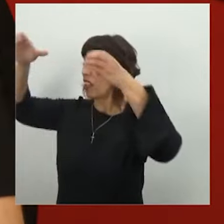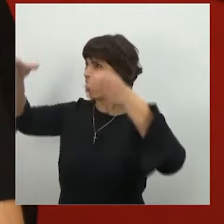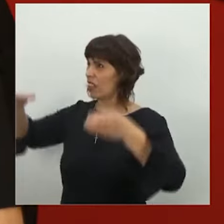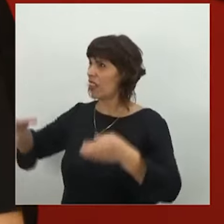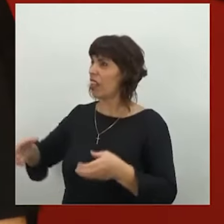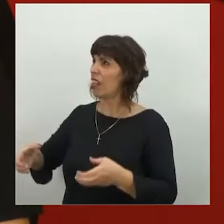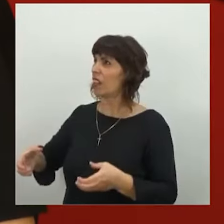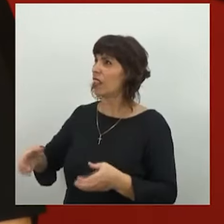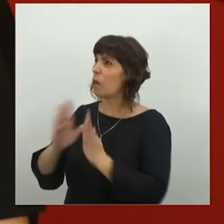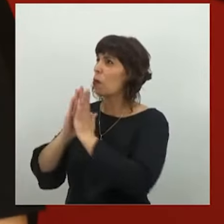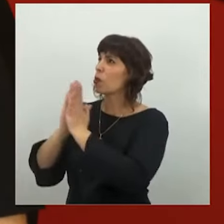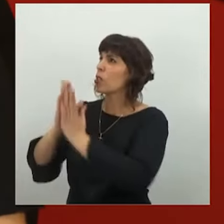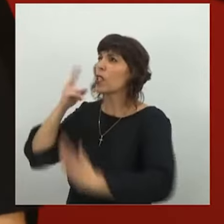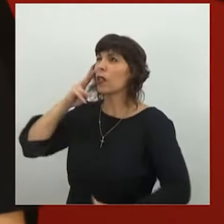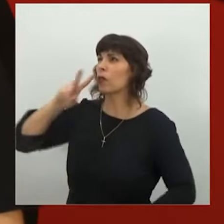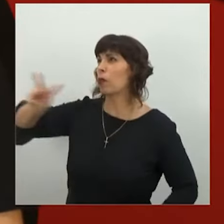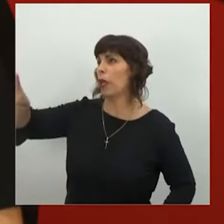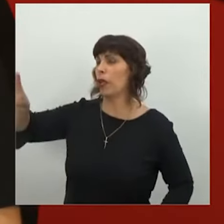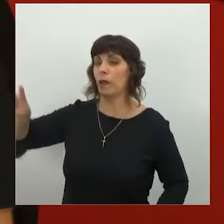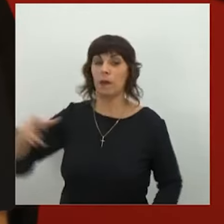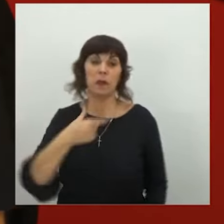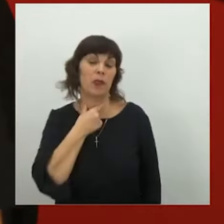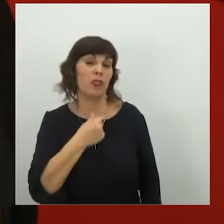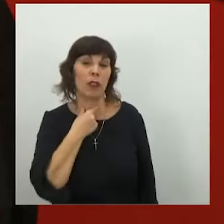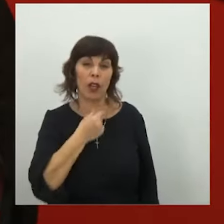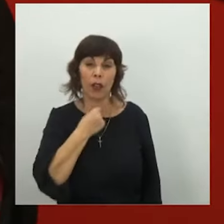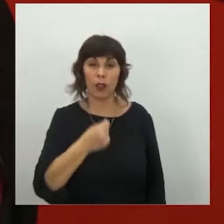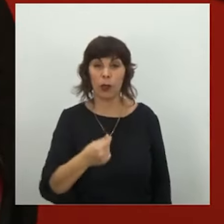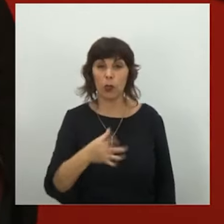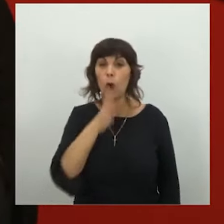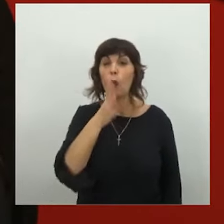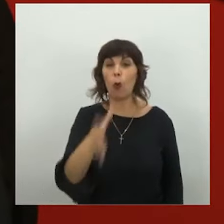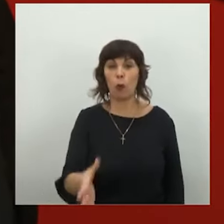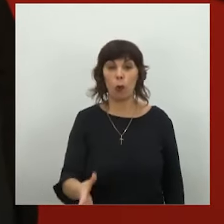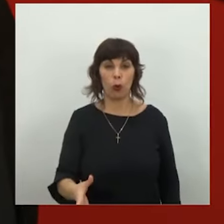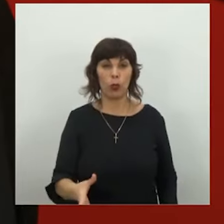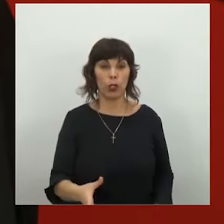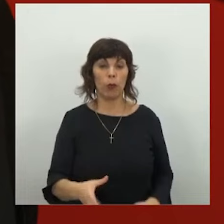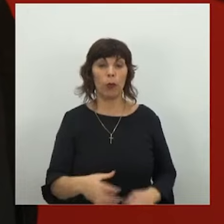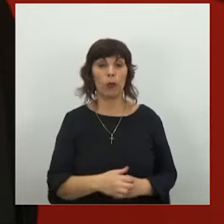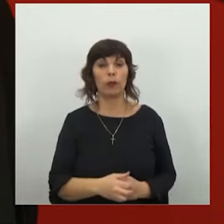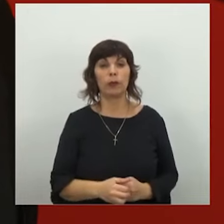Es gracioso, ¿sabes por qué? Porque el santuario estaba